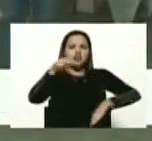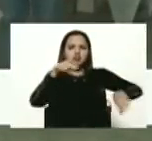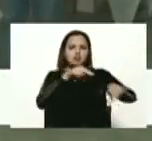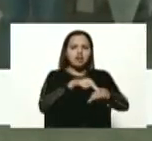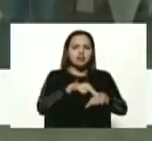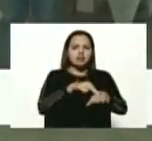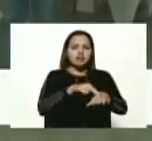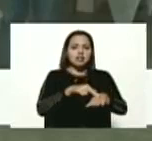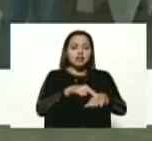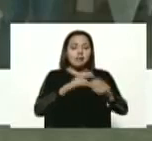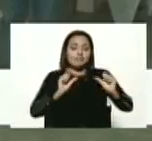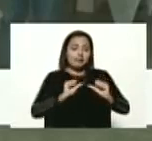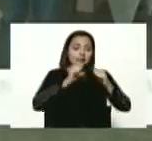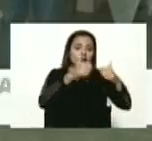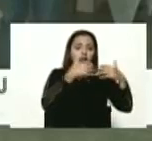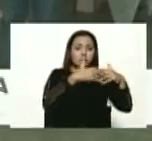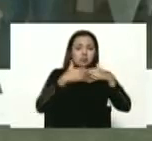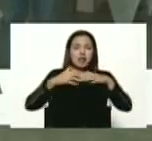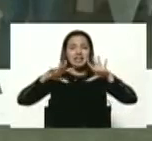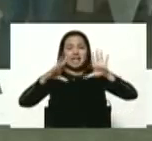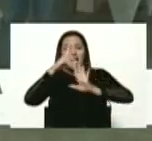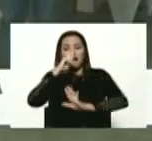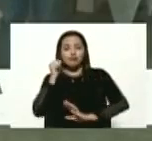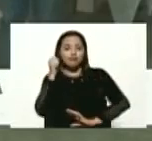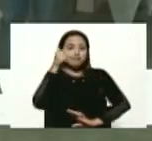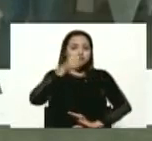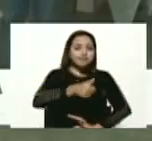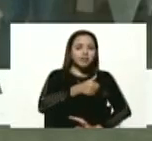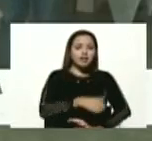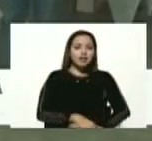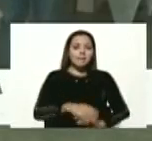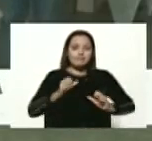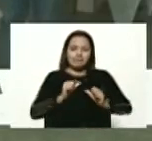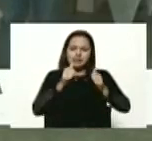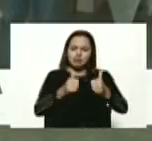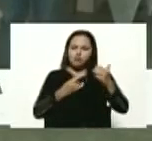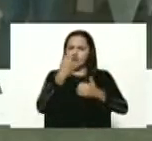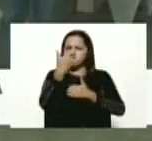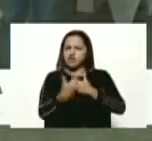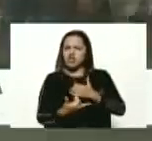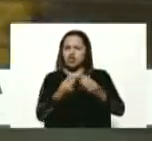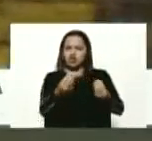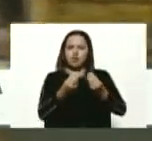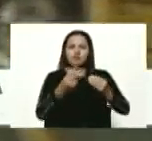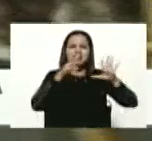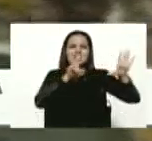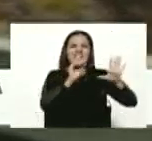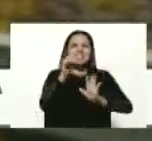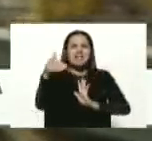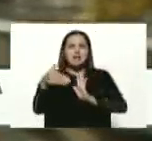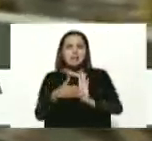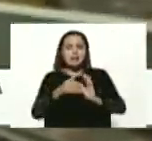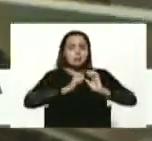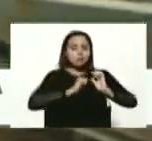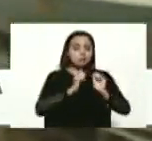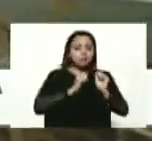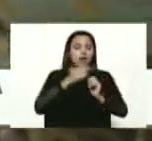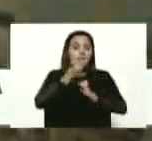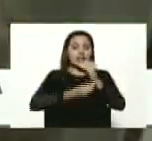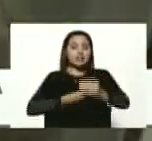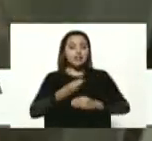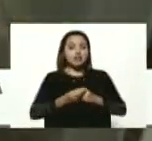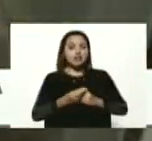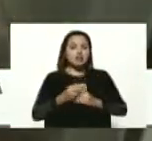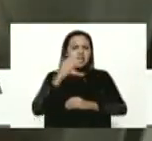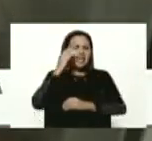emprendedores desde hace aproximadamente 10 años. Nosotros comenzamos este proyecto con 70.000 aves en producción. Tenemos una